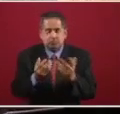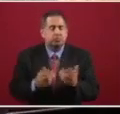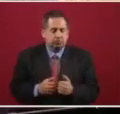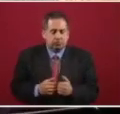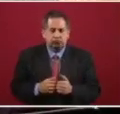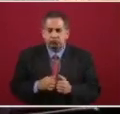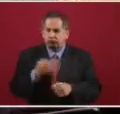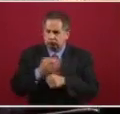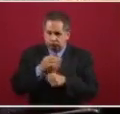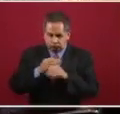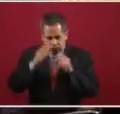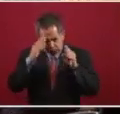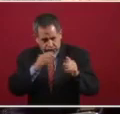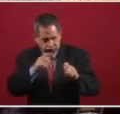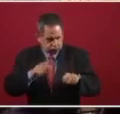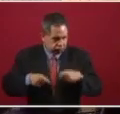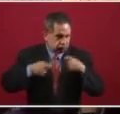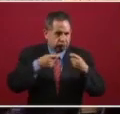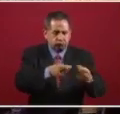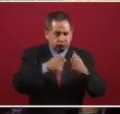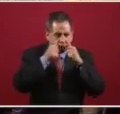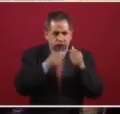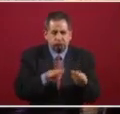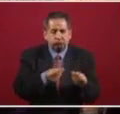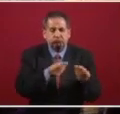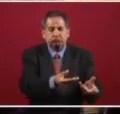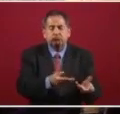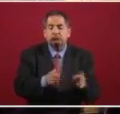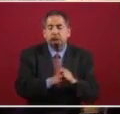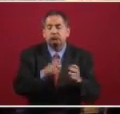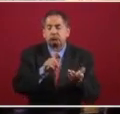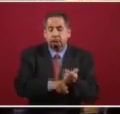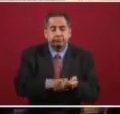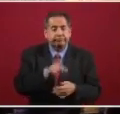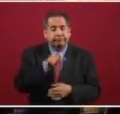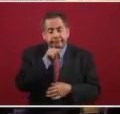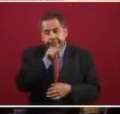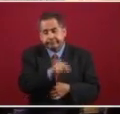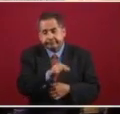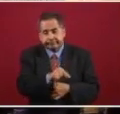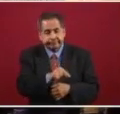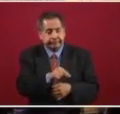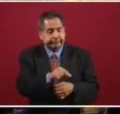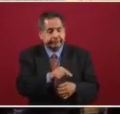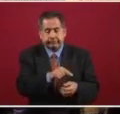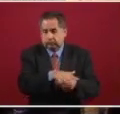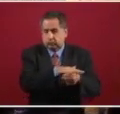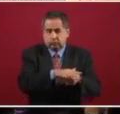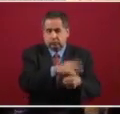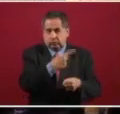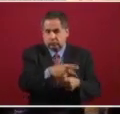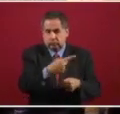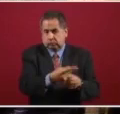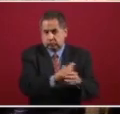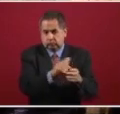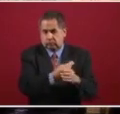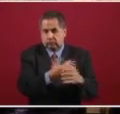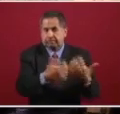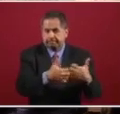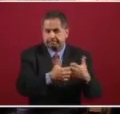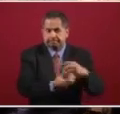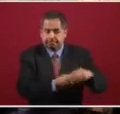se está dando a través de lo que hay de generación local, lo